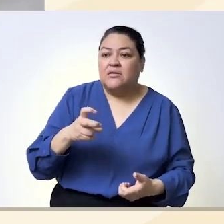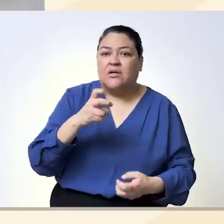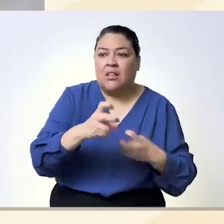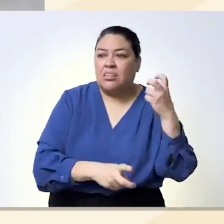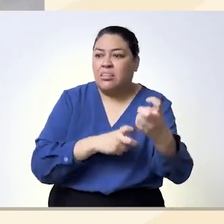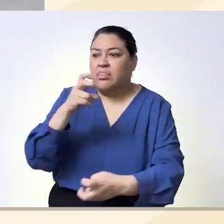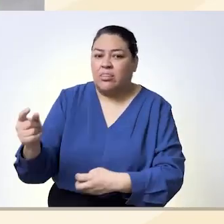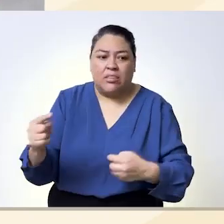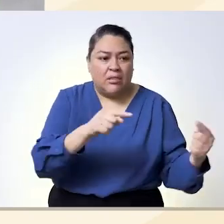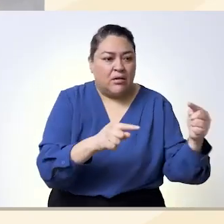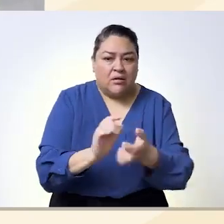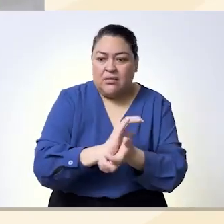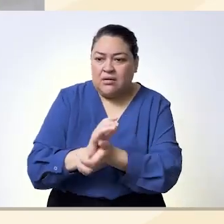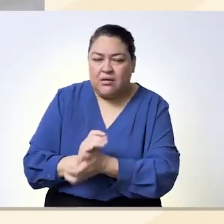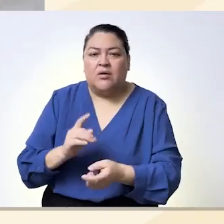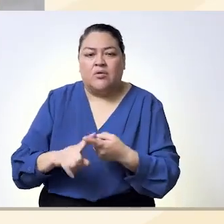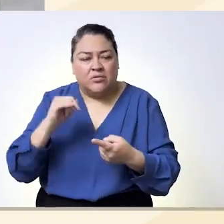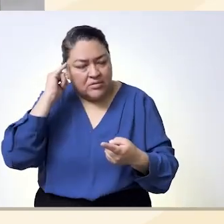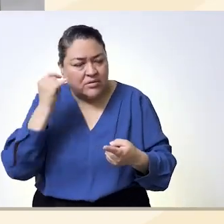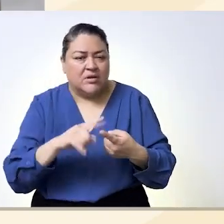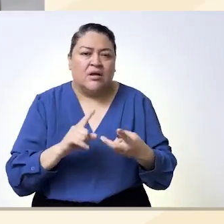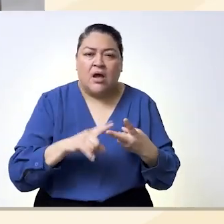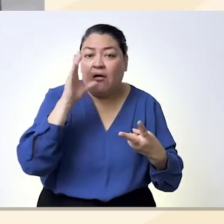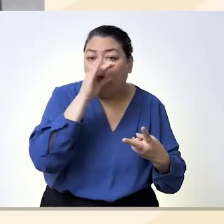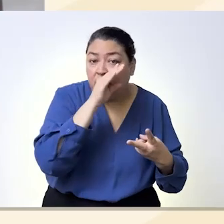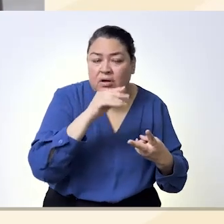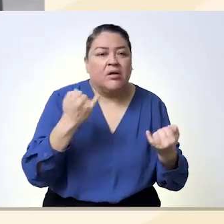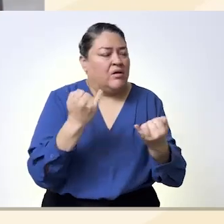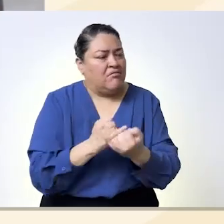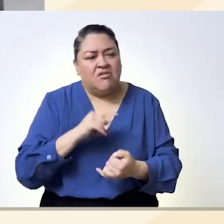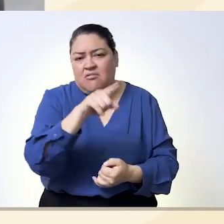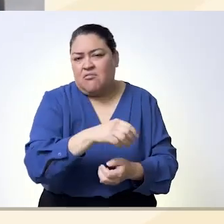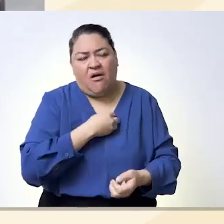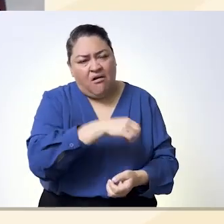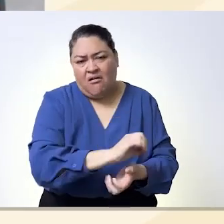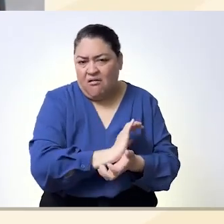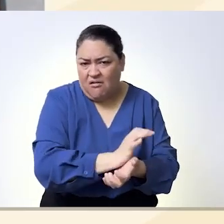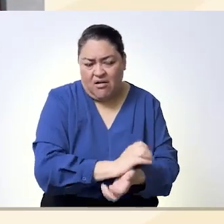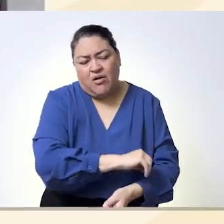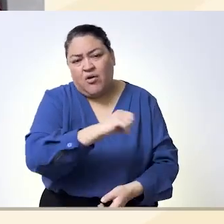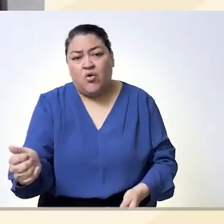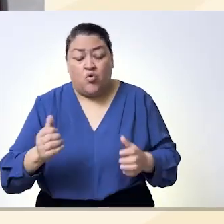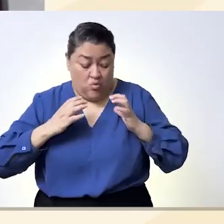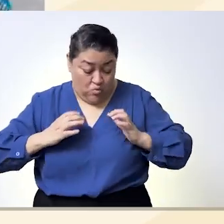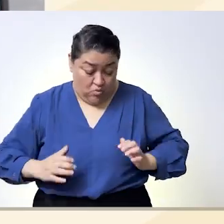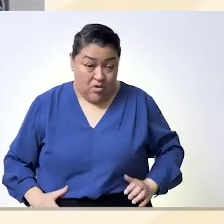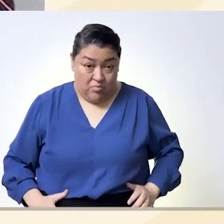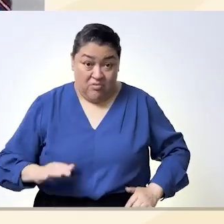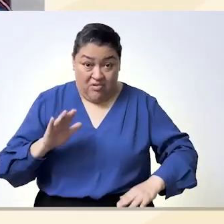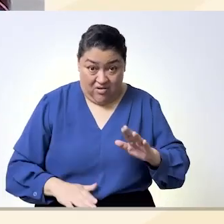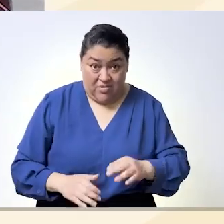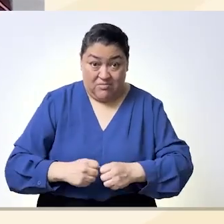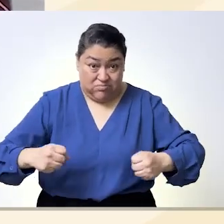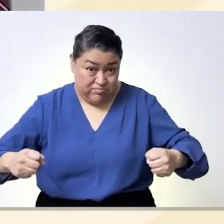personas afro. Obviamente las narrativas de odio en contra de las corporalidades diversas son hiperabundantes. Y yo cuando recibí